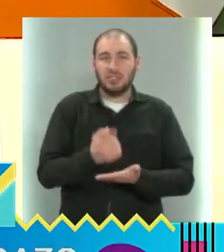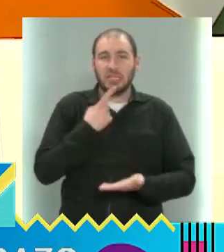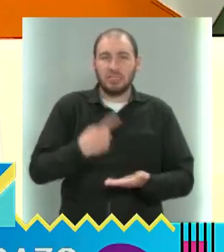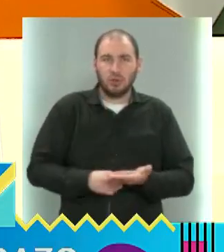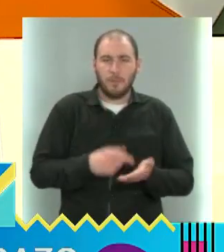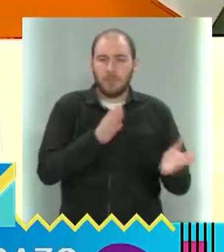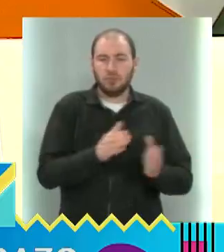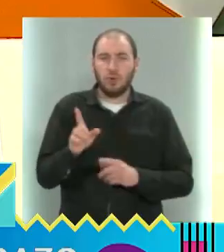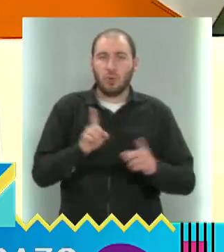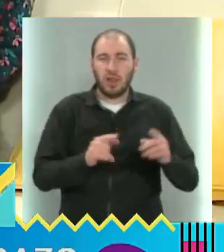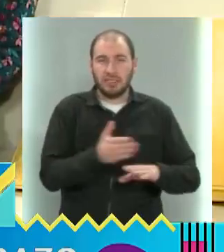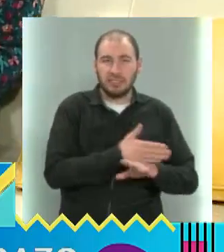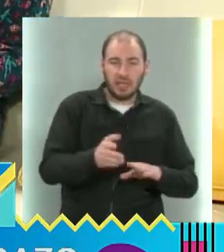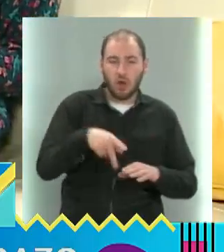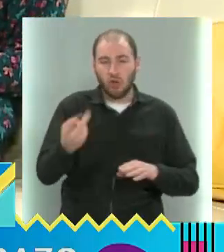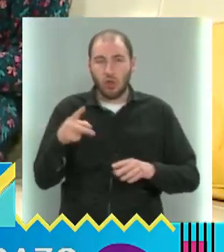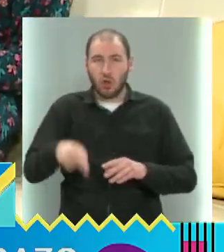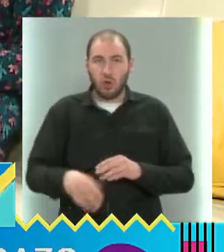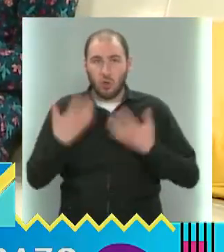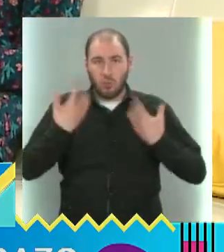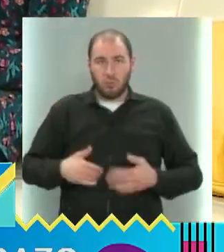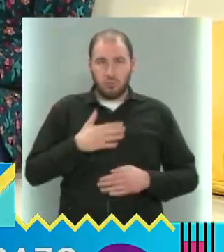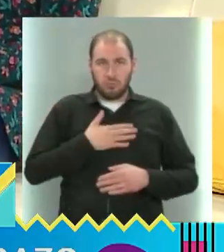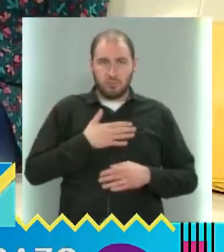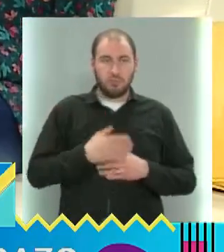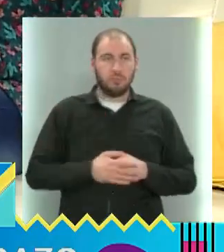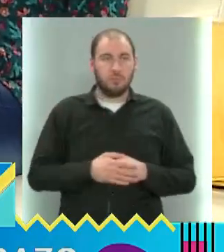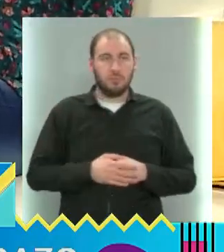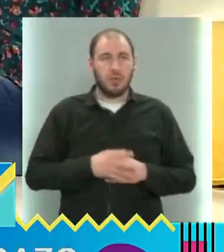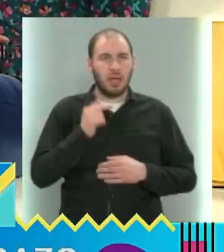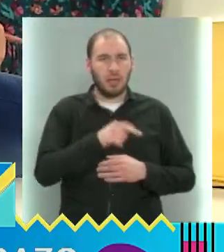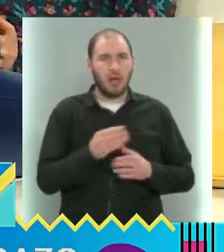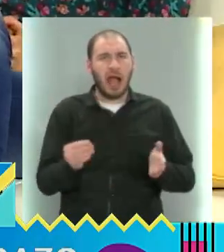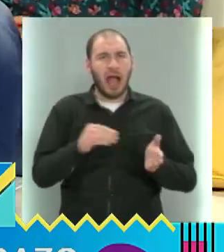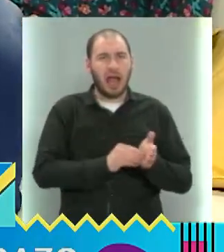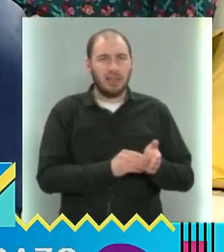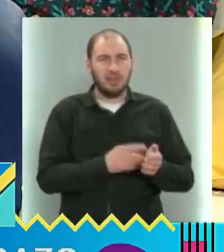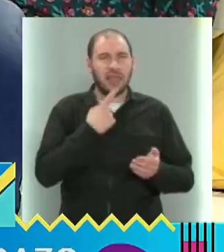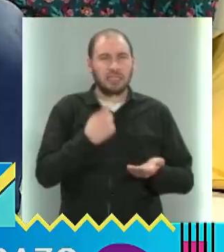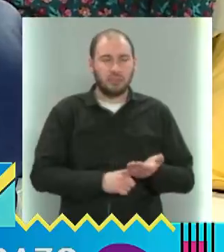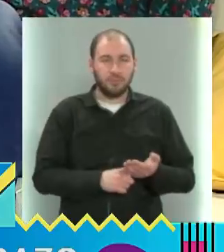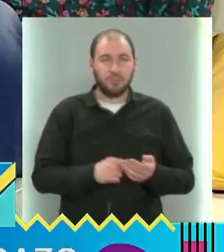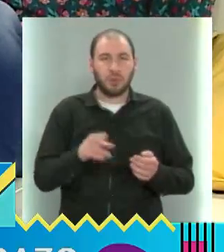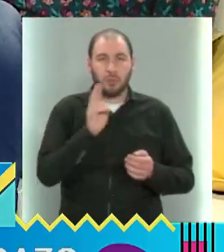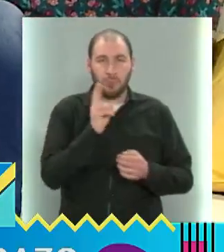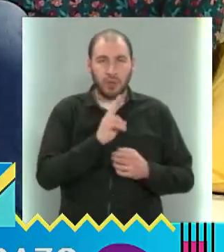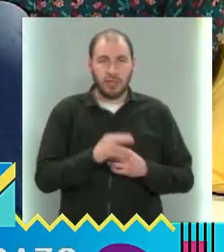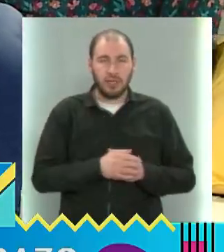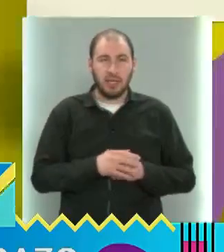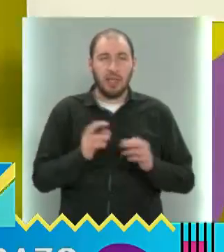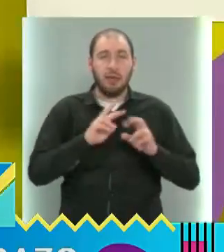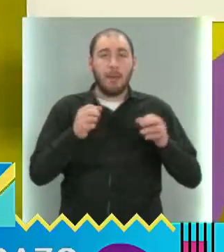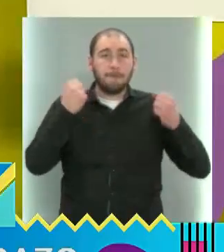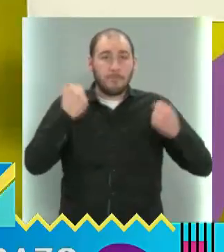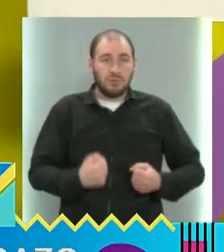qué procesos van a continuar y cuáles no en mi cuerpo. Bien. ¿Se contempla esa decisión de la mujer, digo, desde la